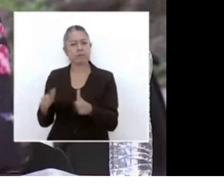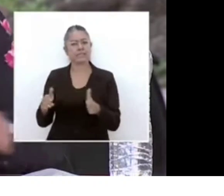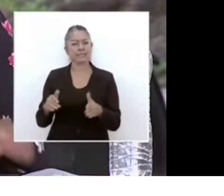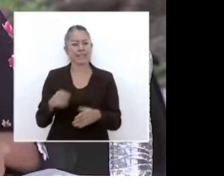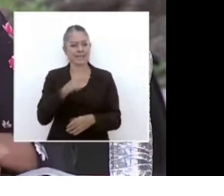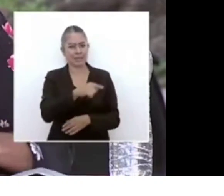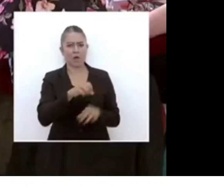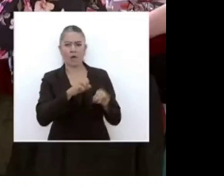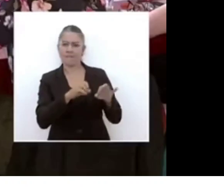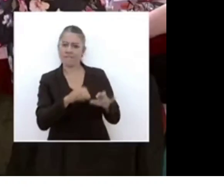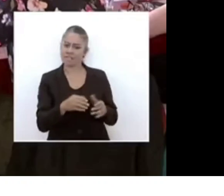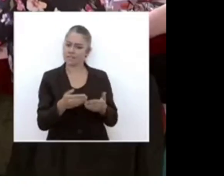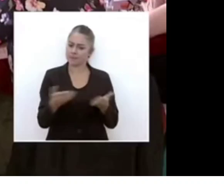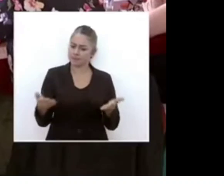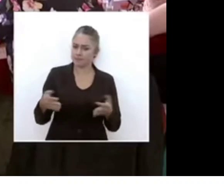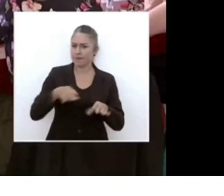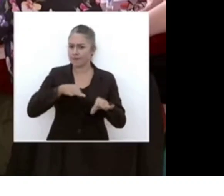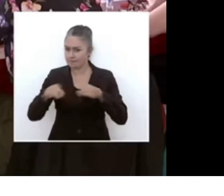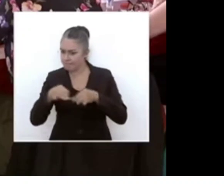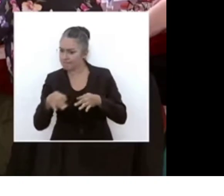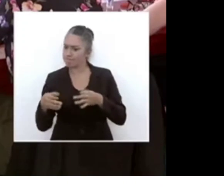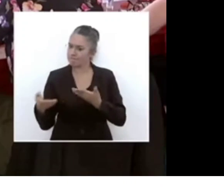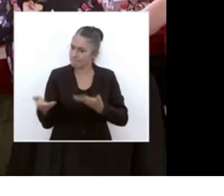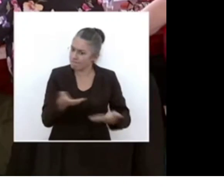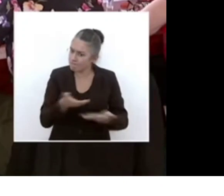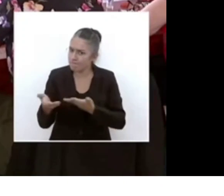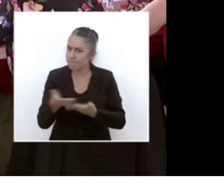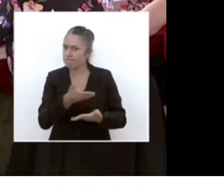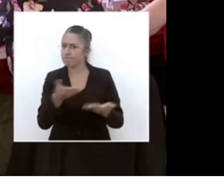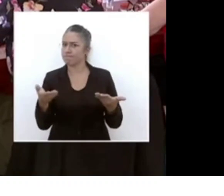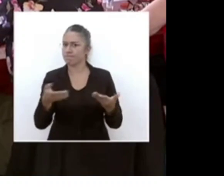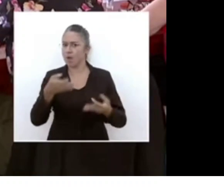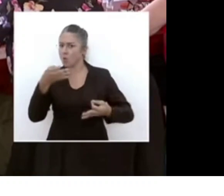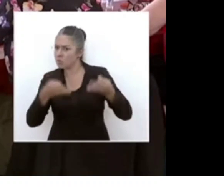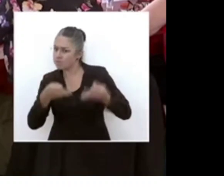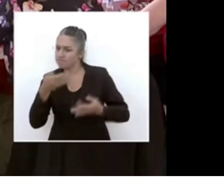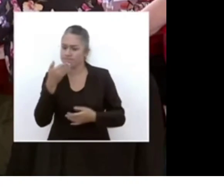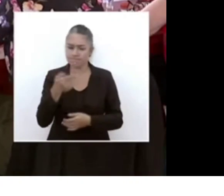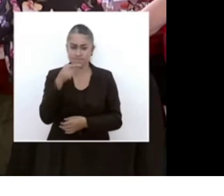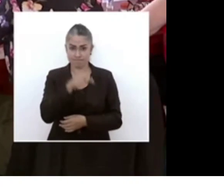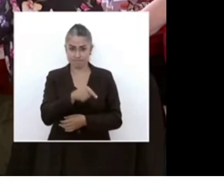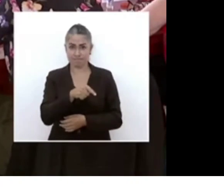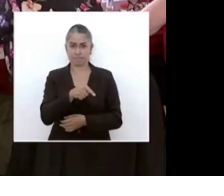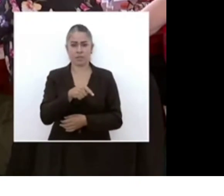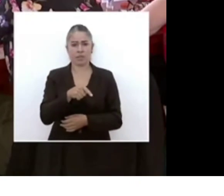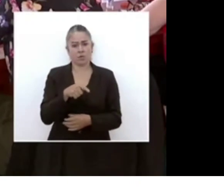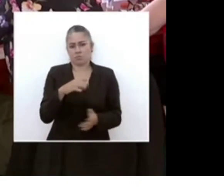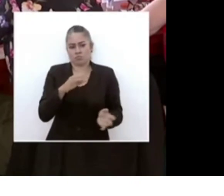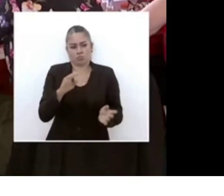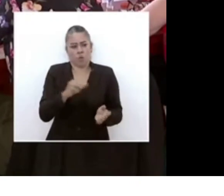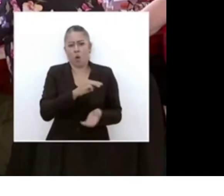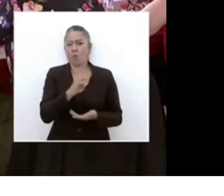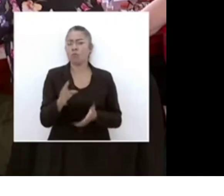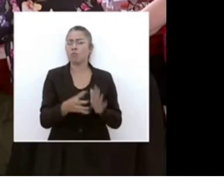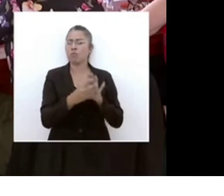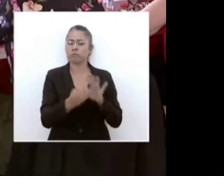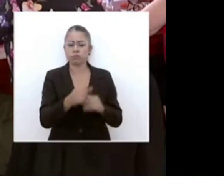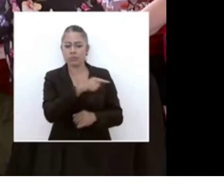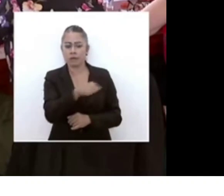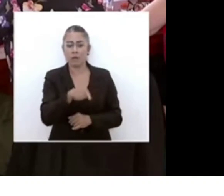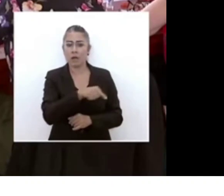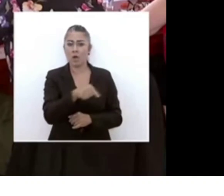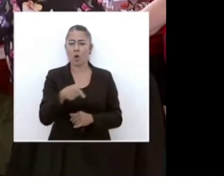laboral, los tribunales laborales y, por supuesto, todo el modelo integral de libertad y democracia